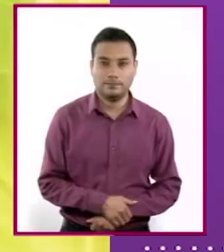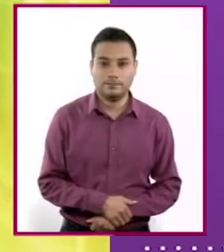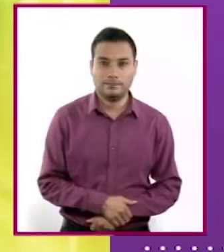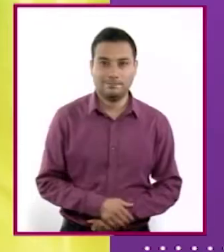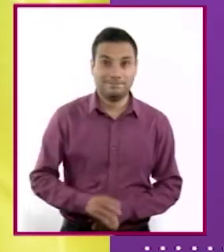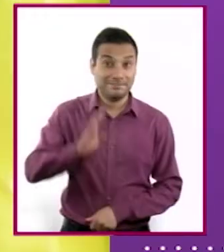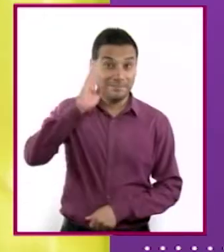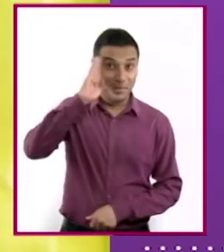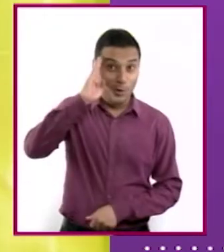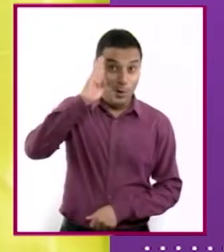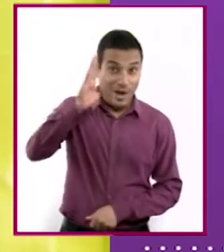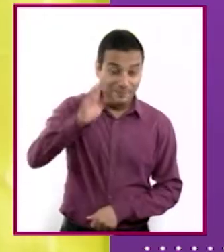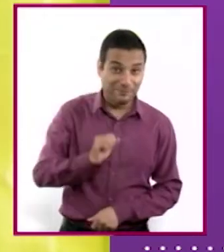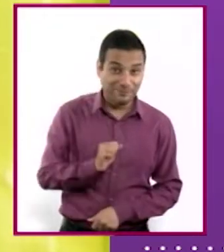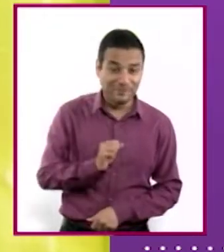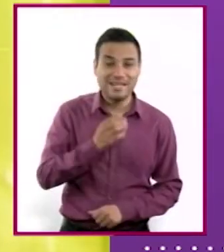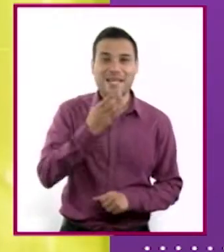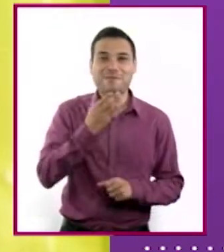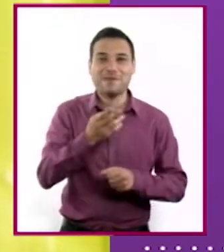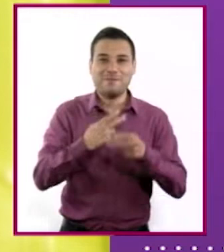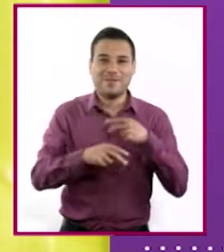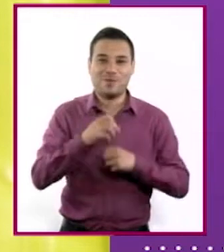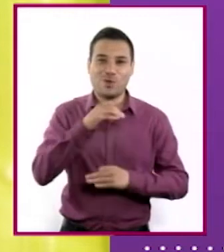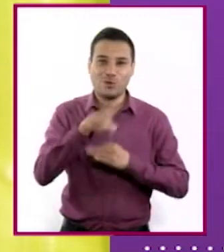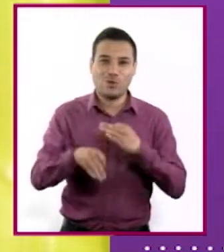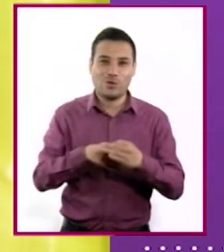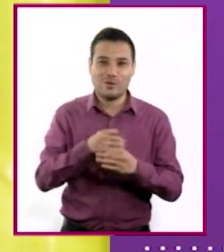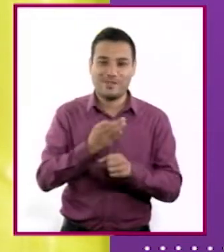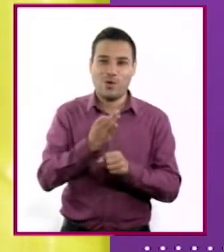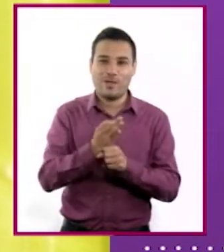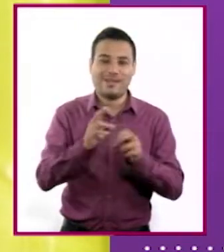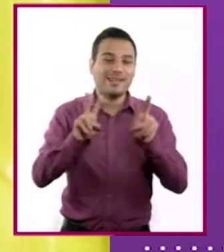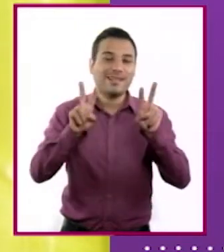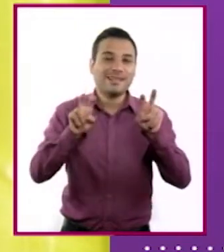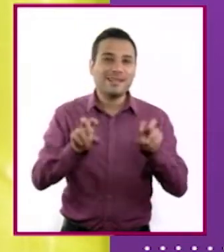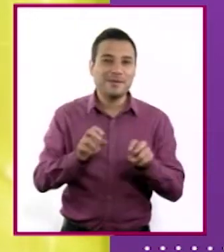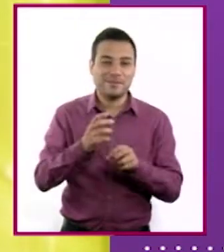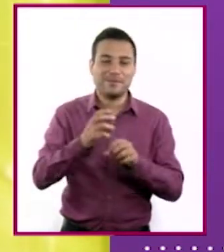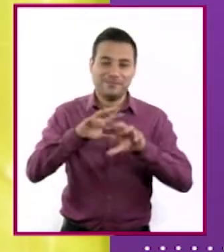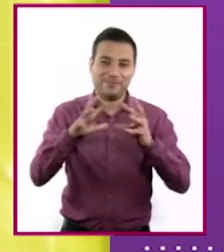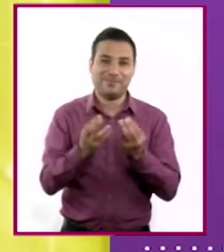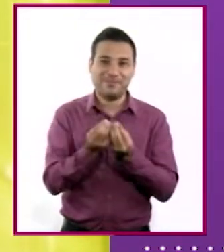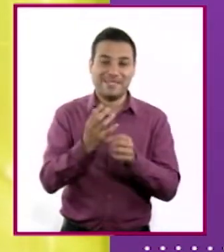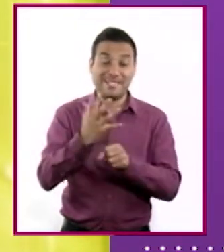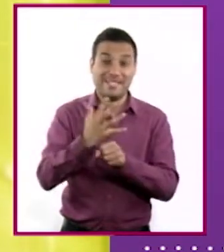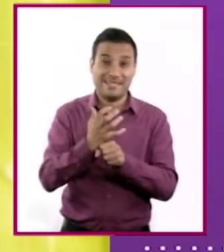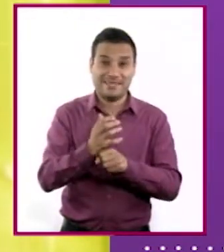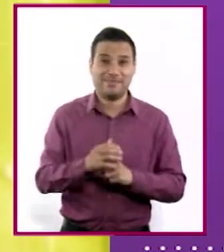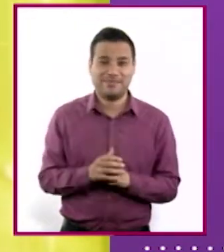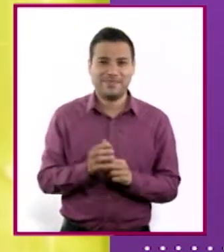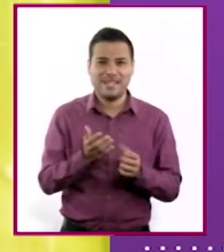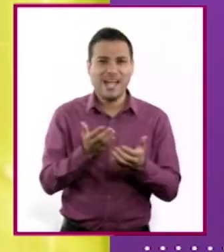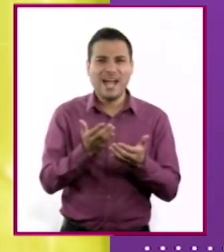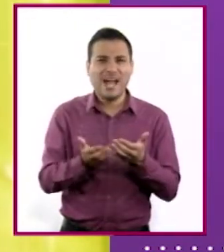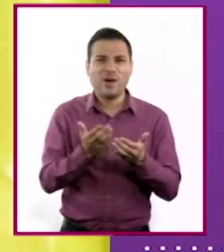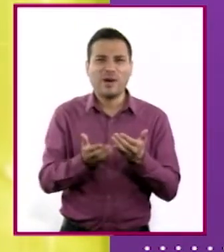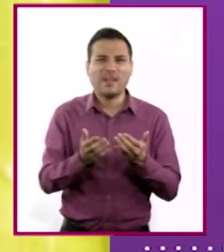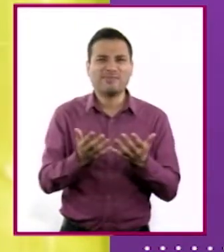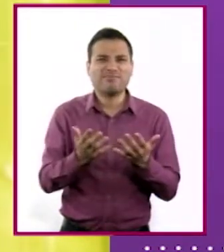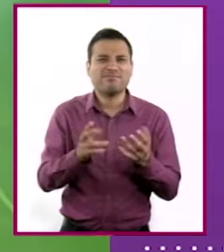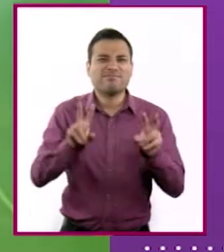Hola, rebeldes. Bienvenidos todos a la quinta unidad. Esta vez se tratará de echar una mirada hacia